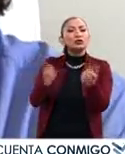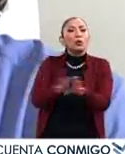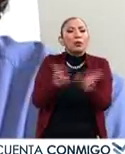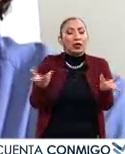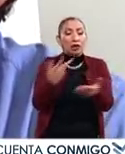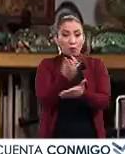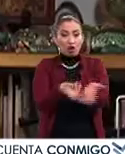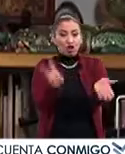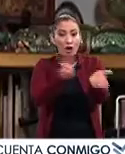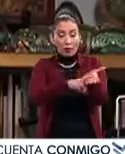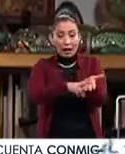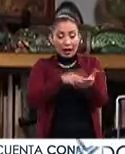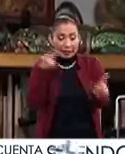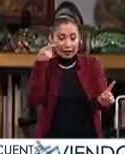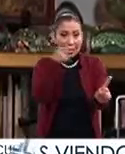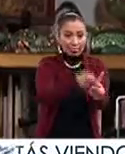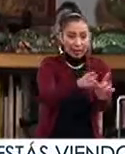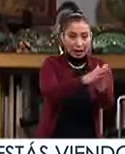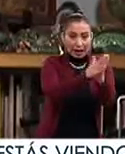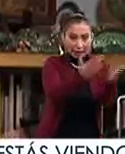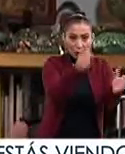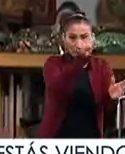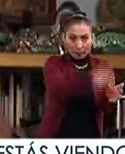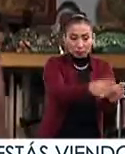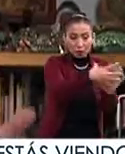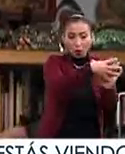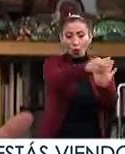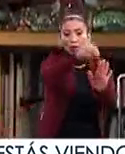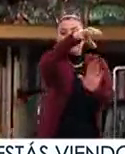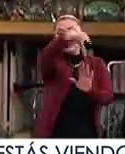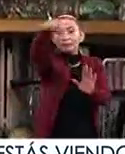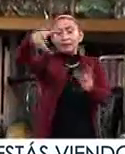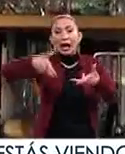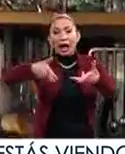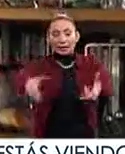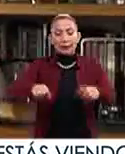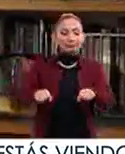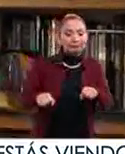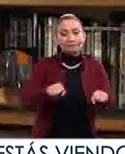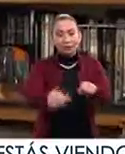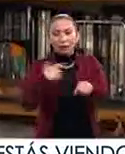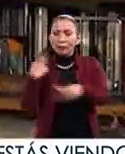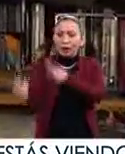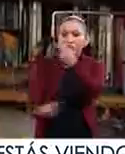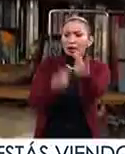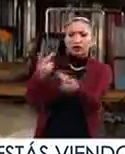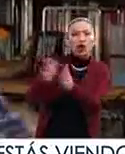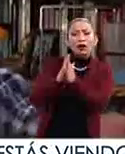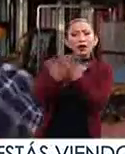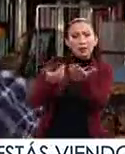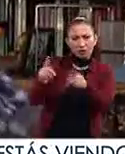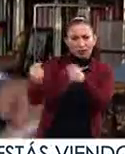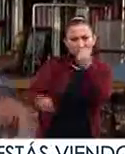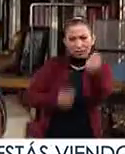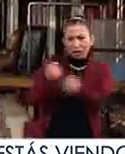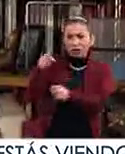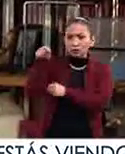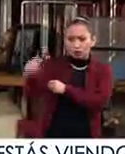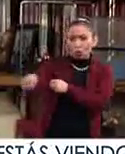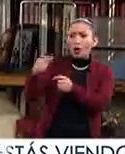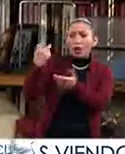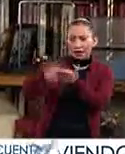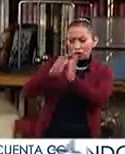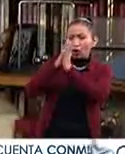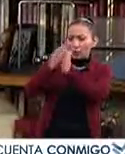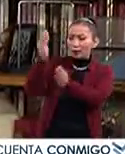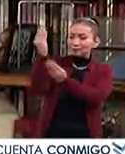creando una doble red. La red directa de las librerías multiplicadas que salen a la calle. Estamos preguntando en las librerías, además de estar en la